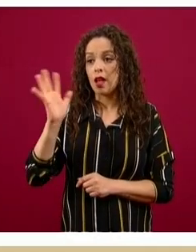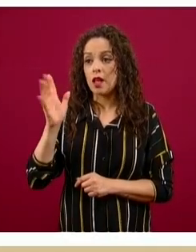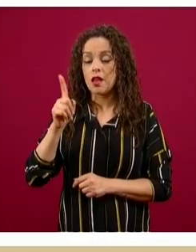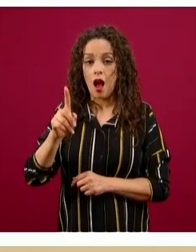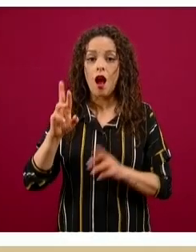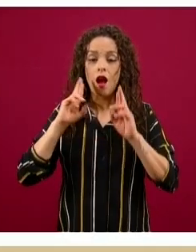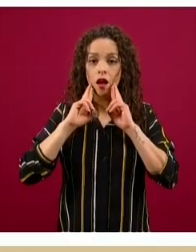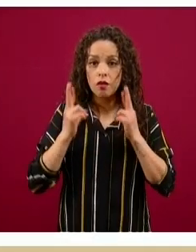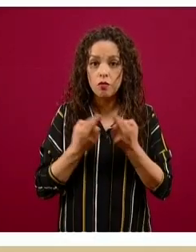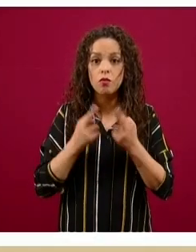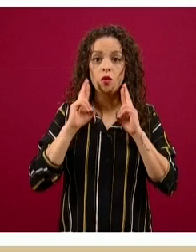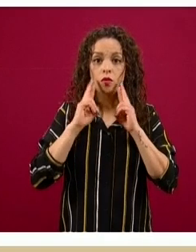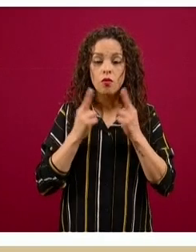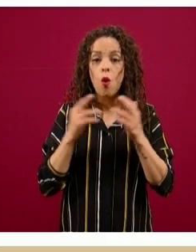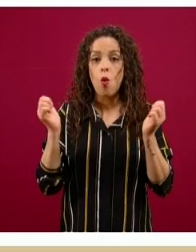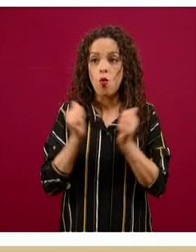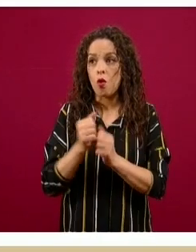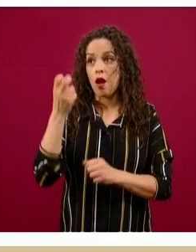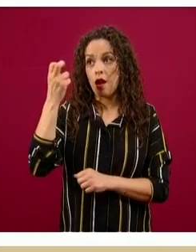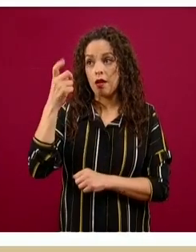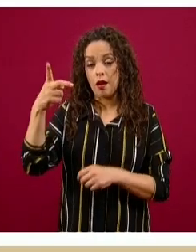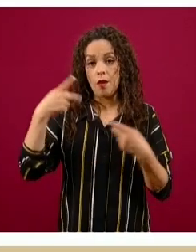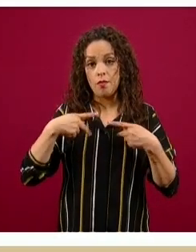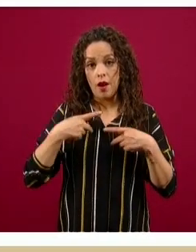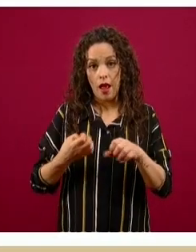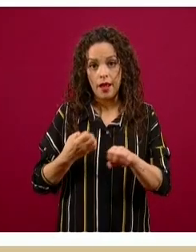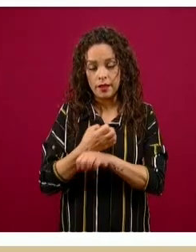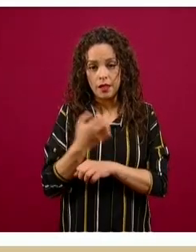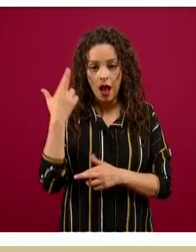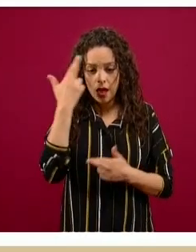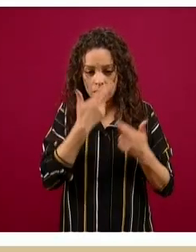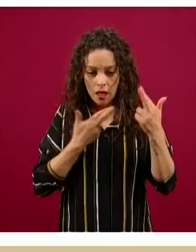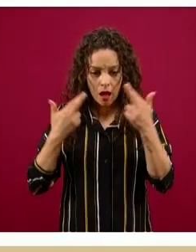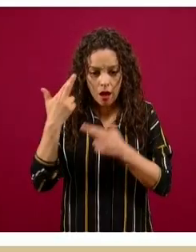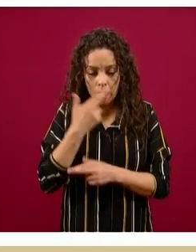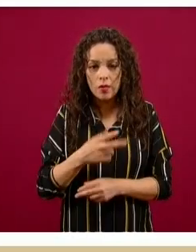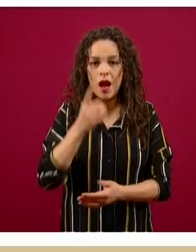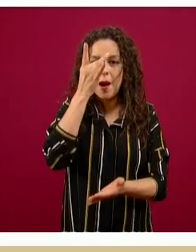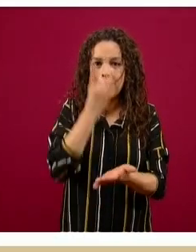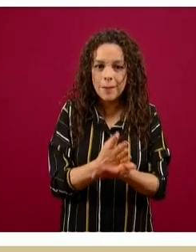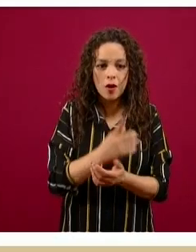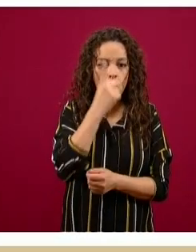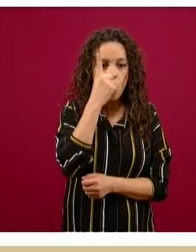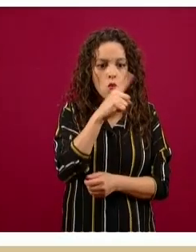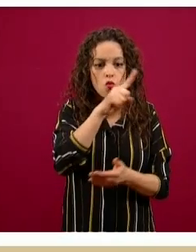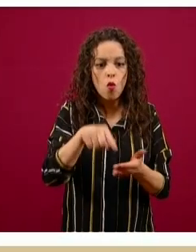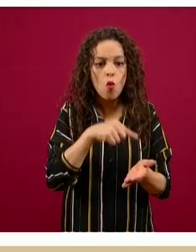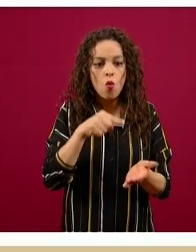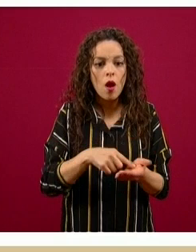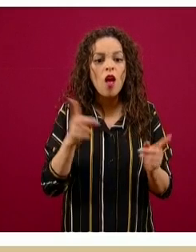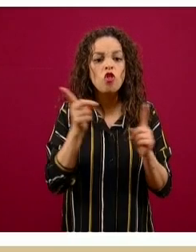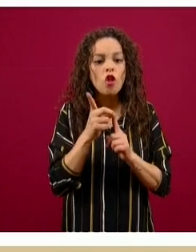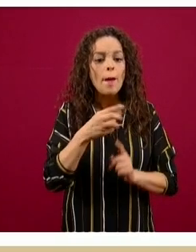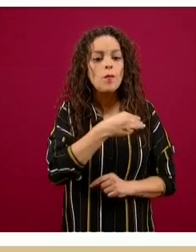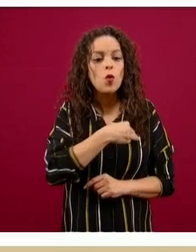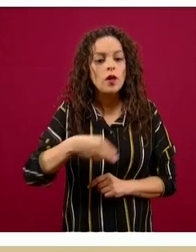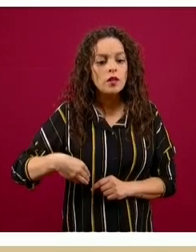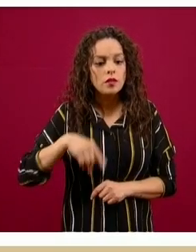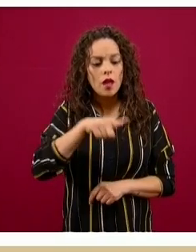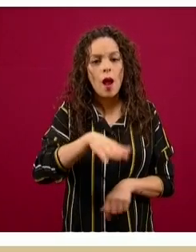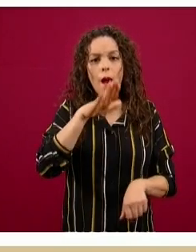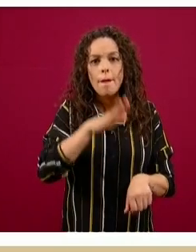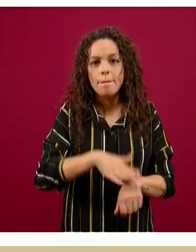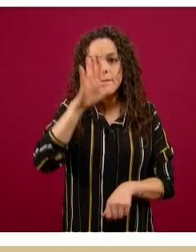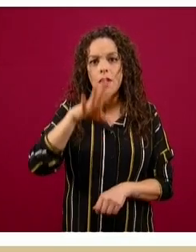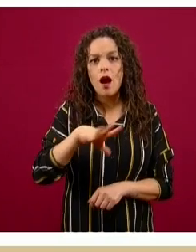intersectoriales con el Estado para revisar específicamente en qué municipios, en qué localidades es donde se está teniendo la